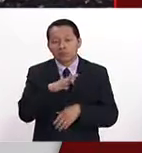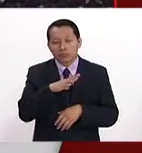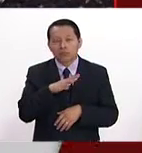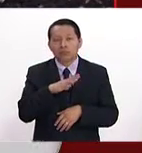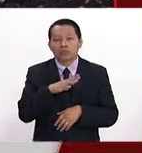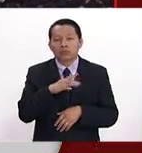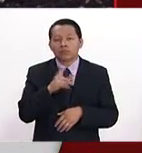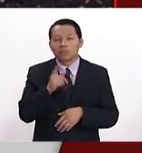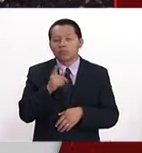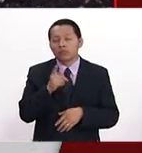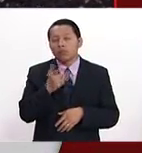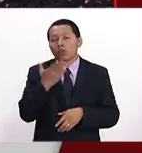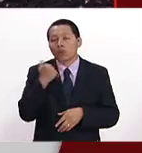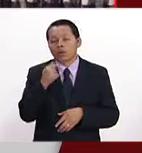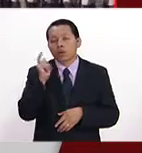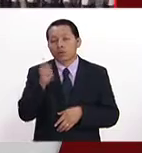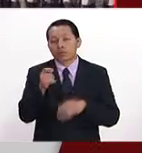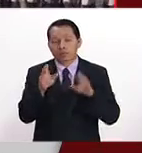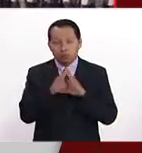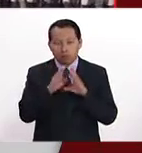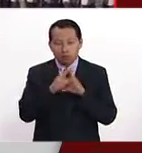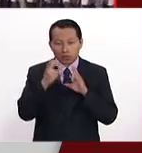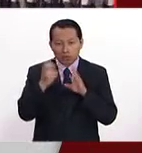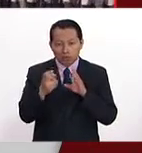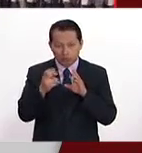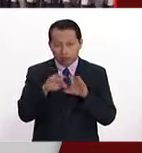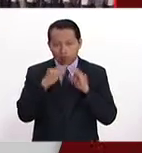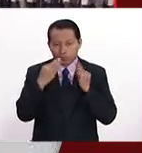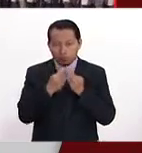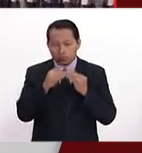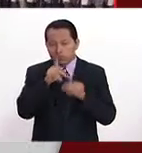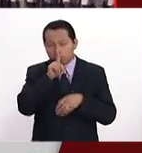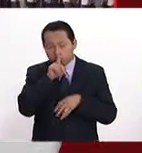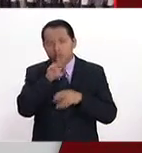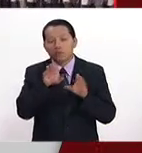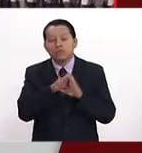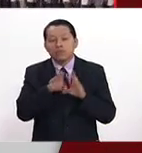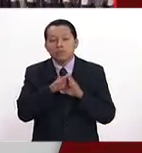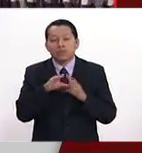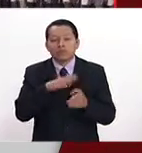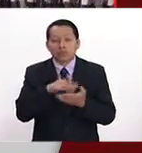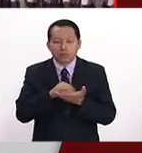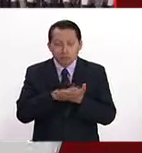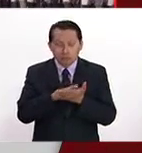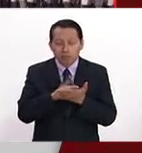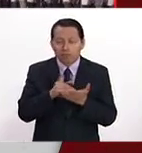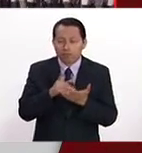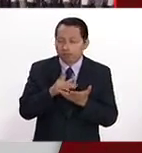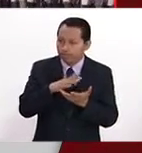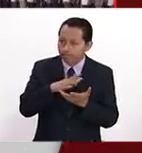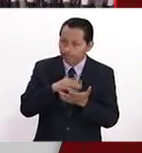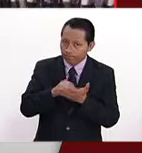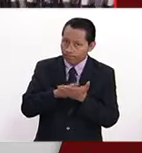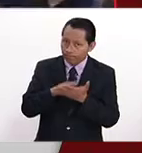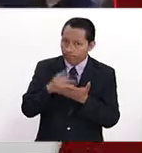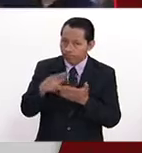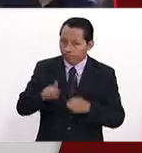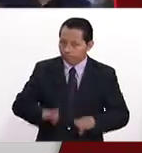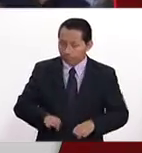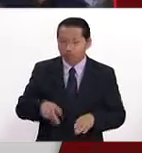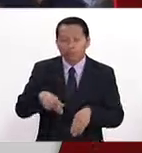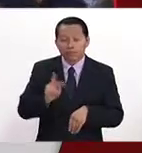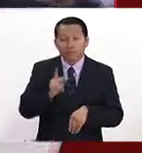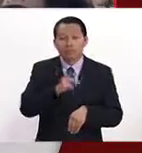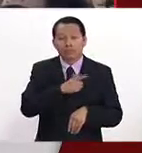no hay que verlo de esa manera. Es meramente medidas persuasivas por el momento, pero no hay